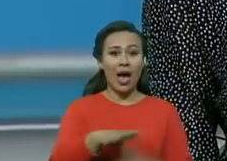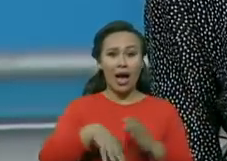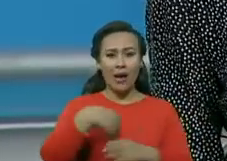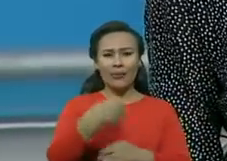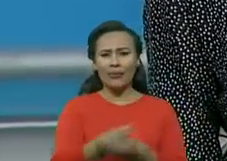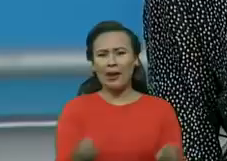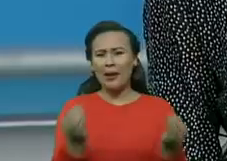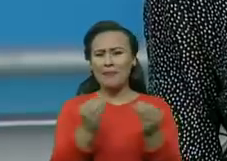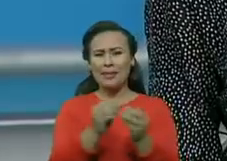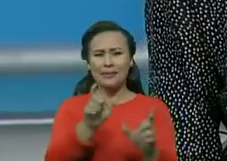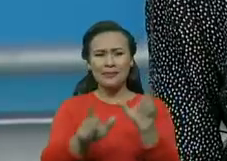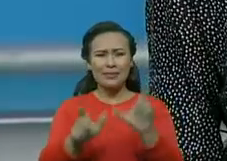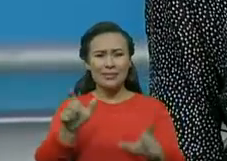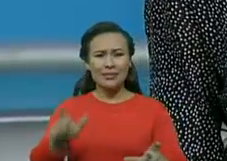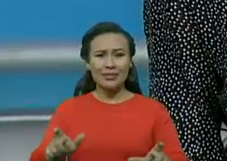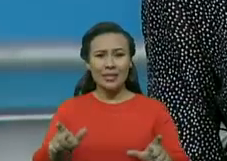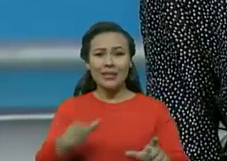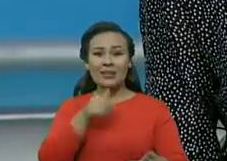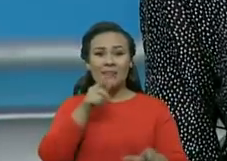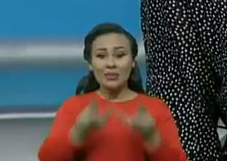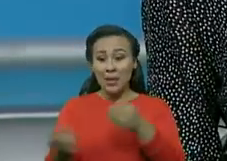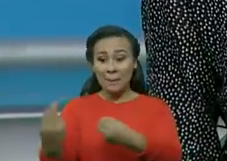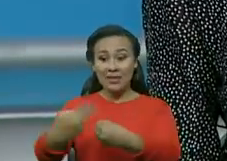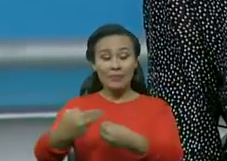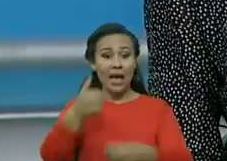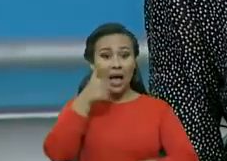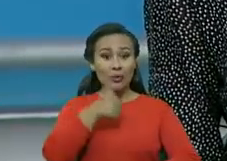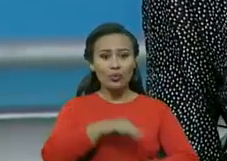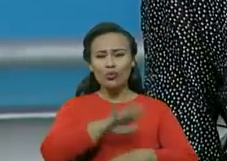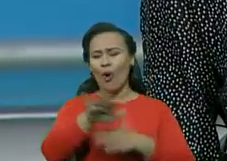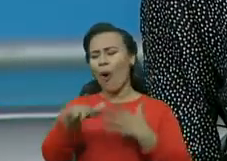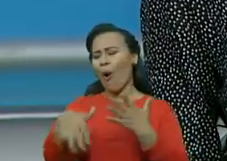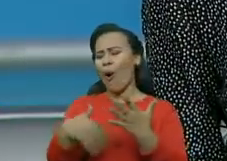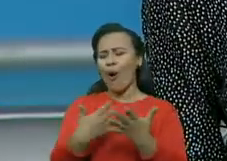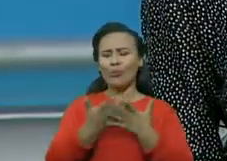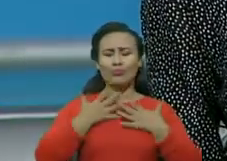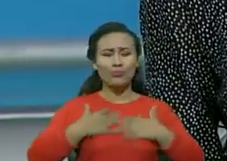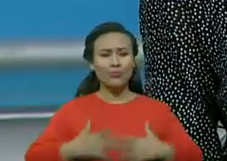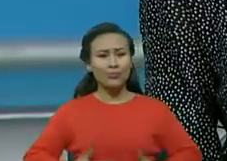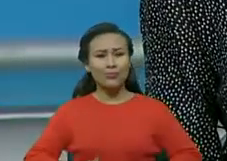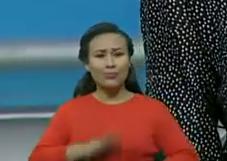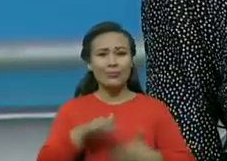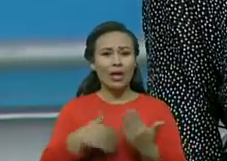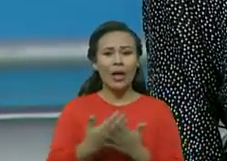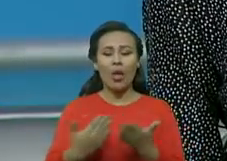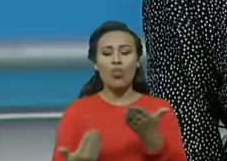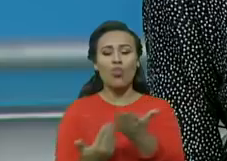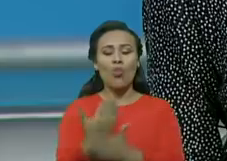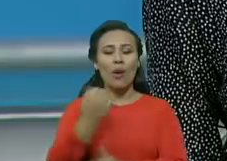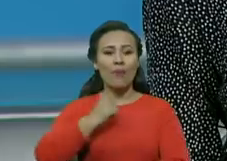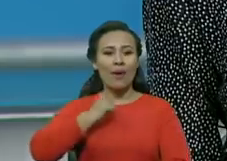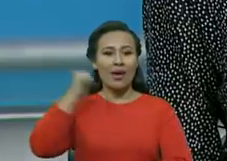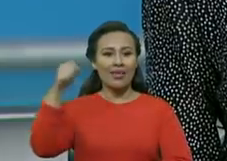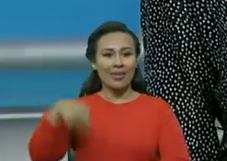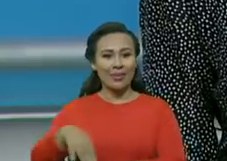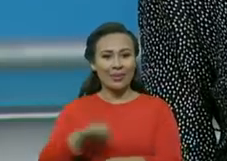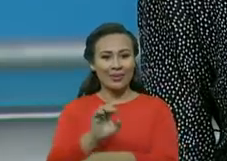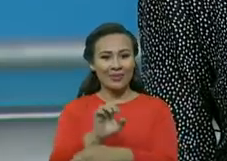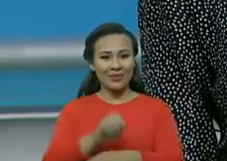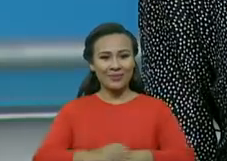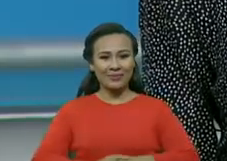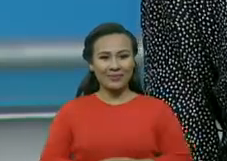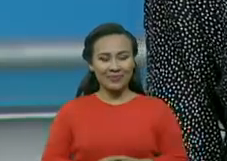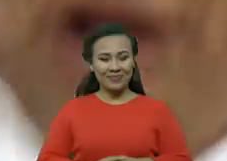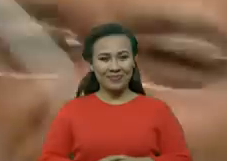exteriores, donde los simpatizantes azules celebraron por lo alto al nuevo monarca del fútbol ecuatoriano.